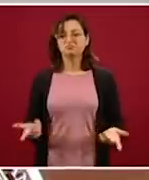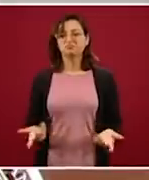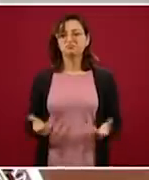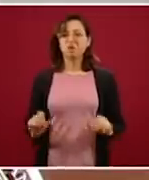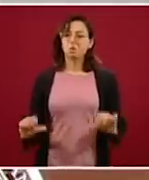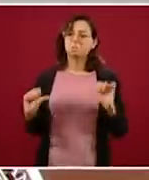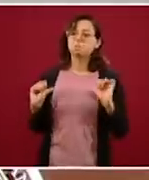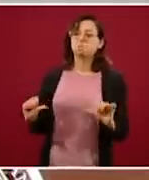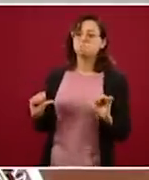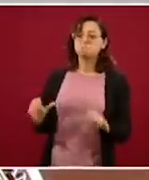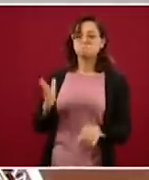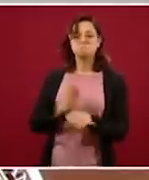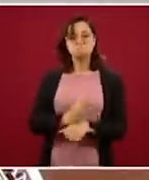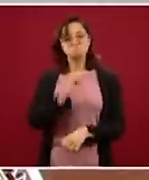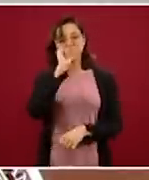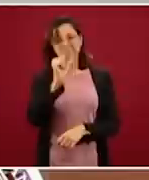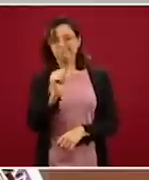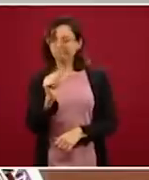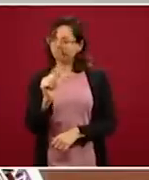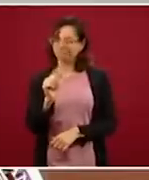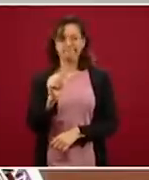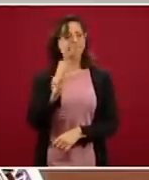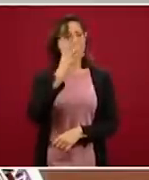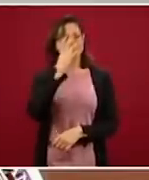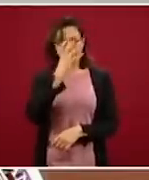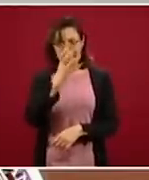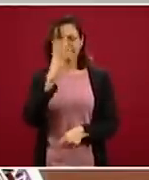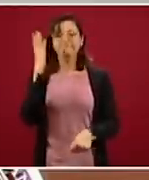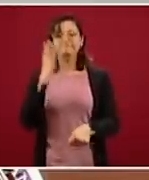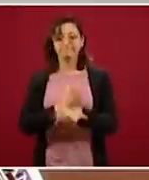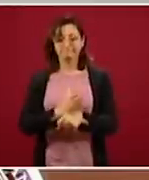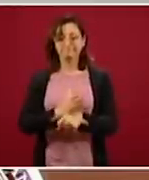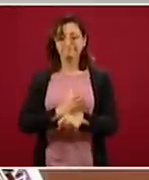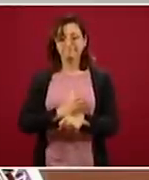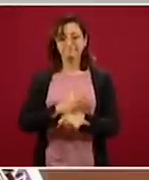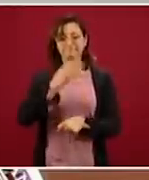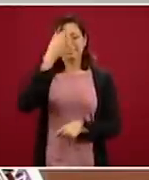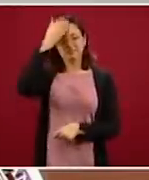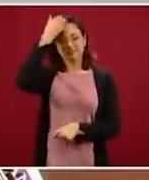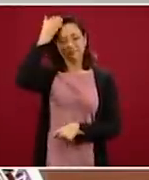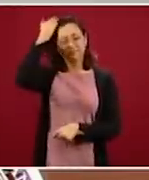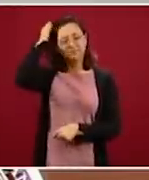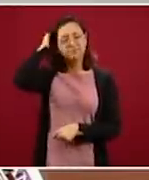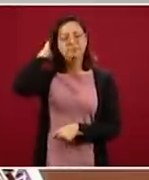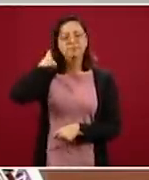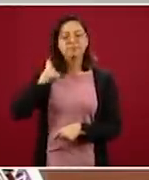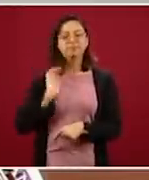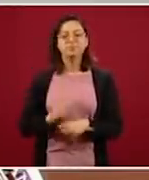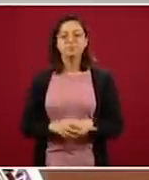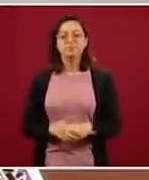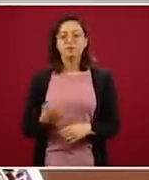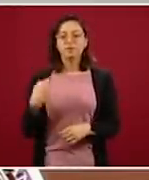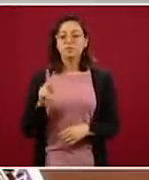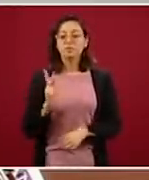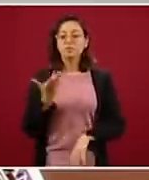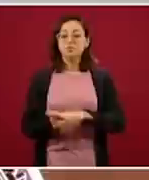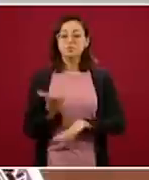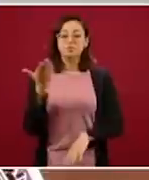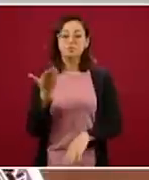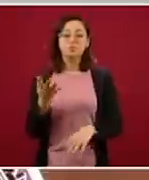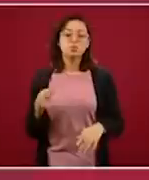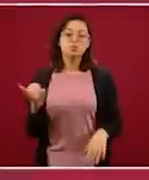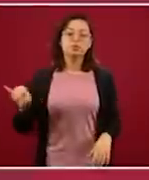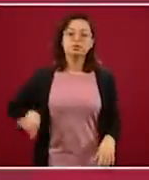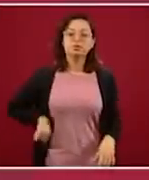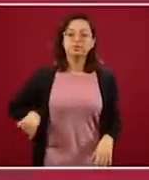impunidad. Bueno, pero es interesante que se